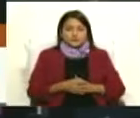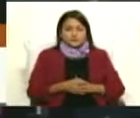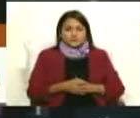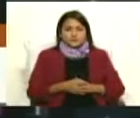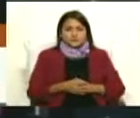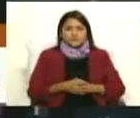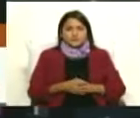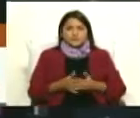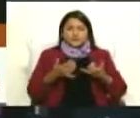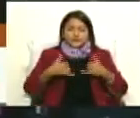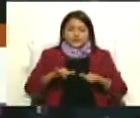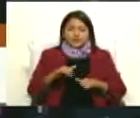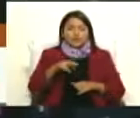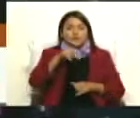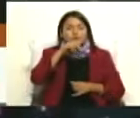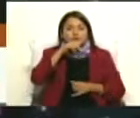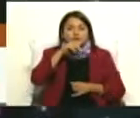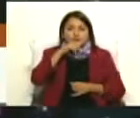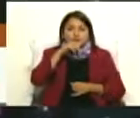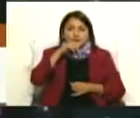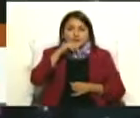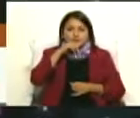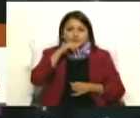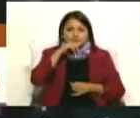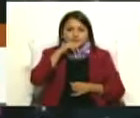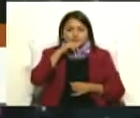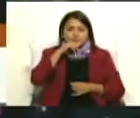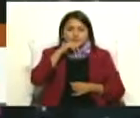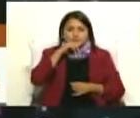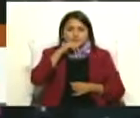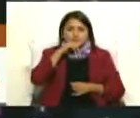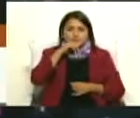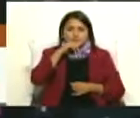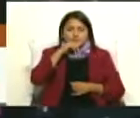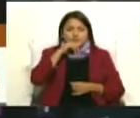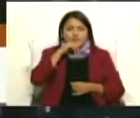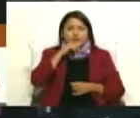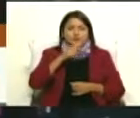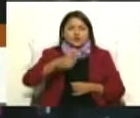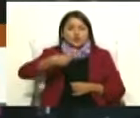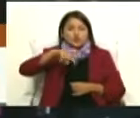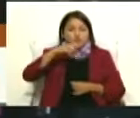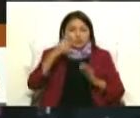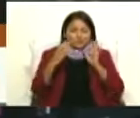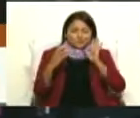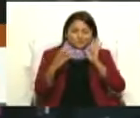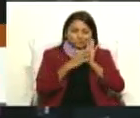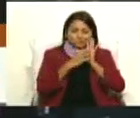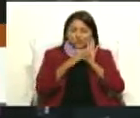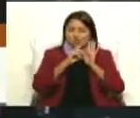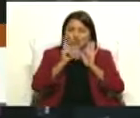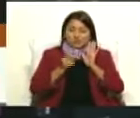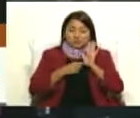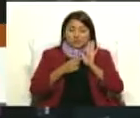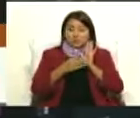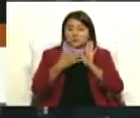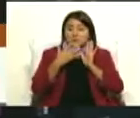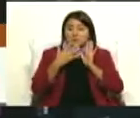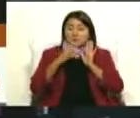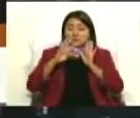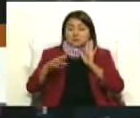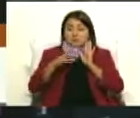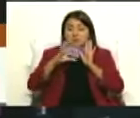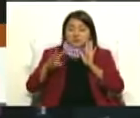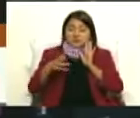hijas, nietos, a nuestras futuras generaciones, que estamos dejando un mapa intacto, que estamos dejando un